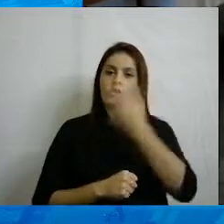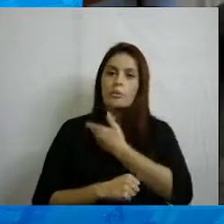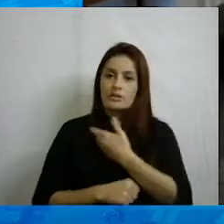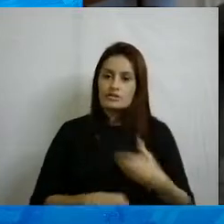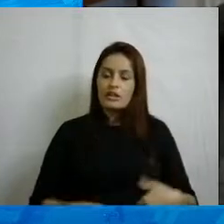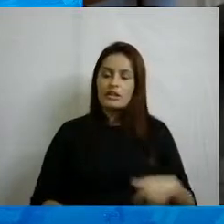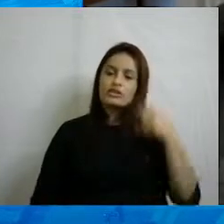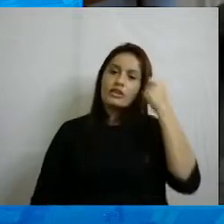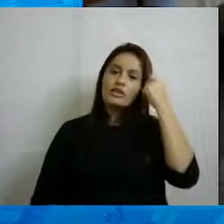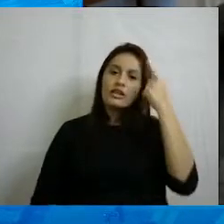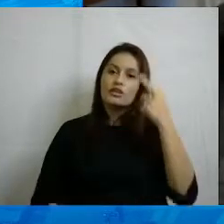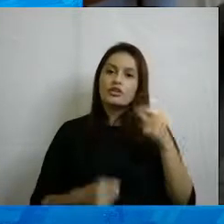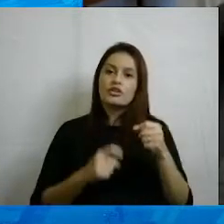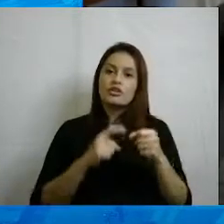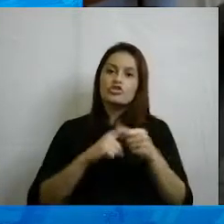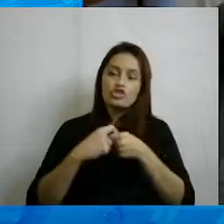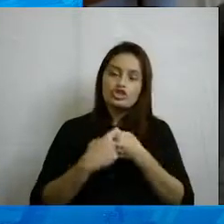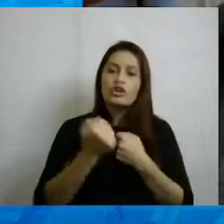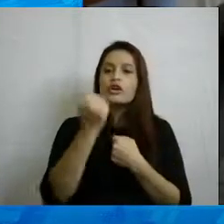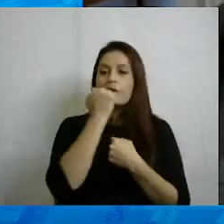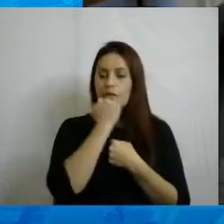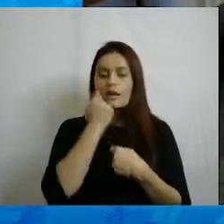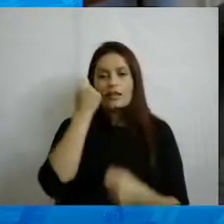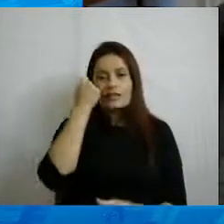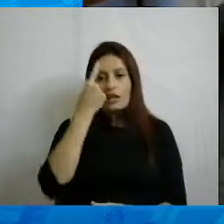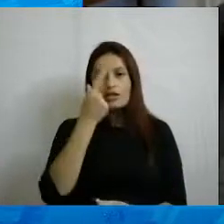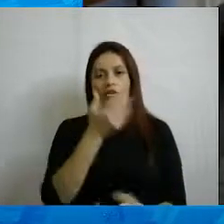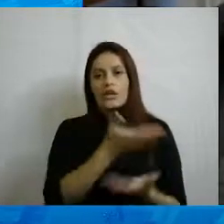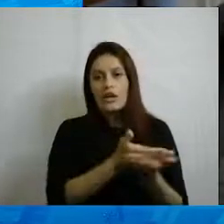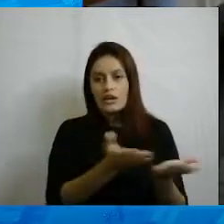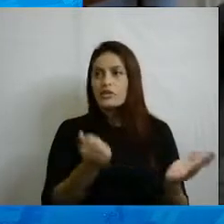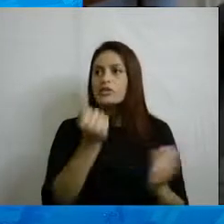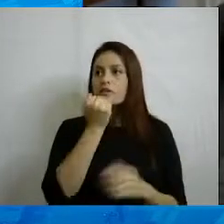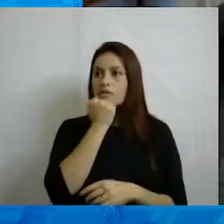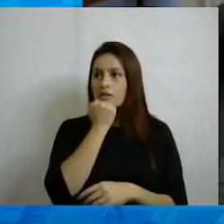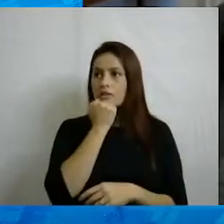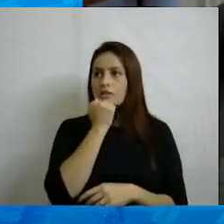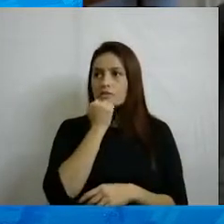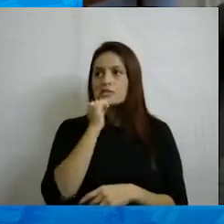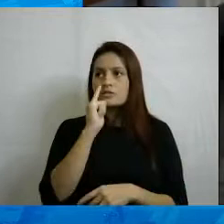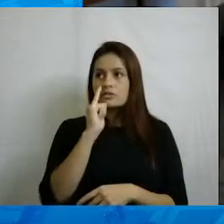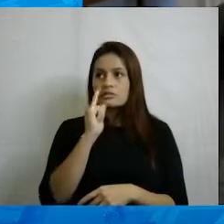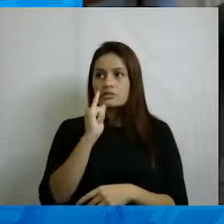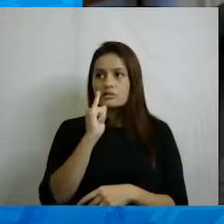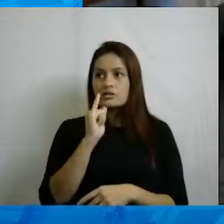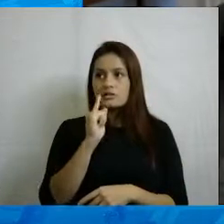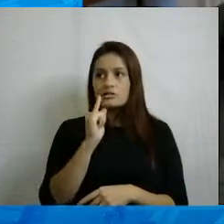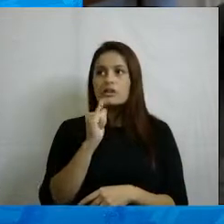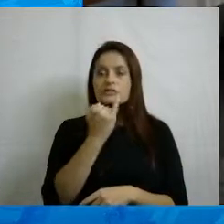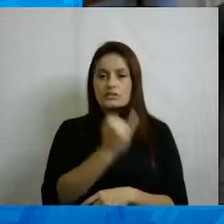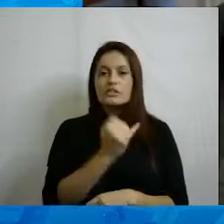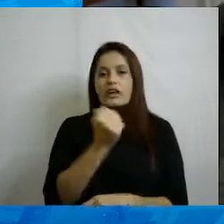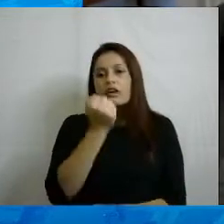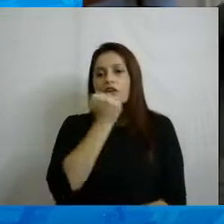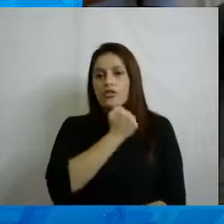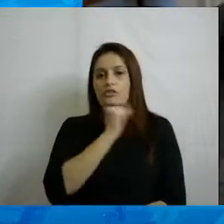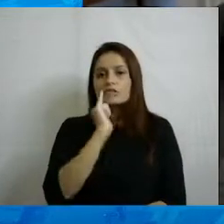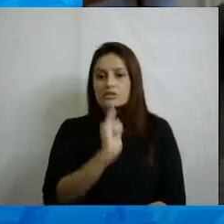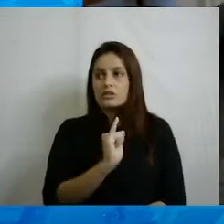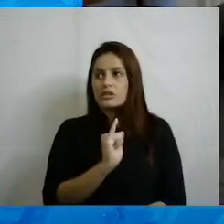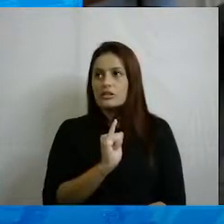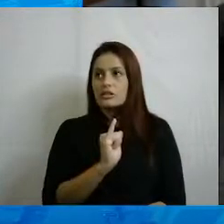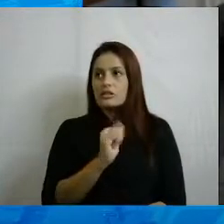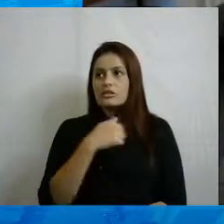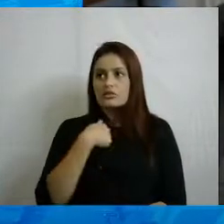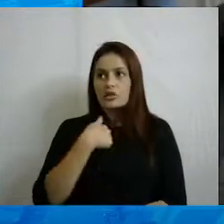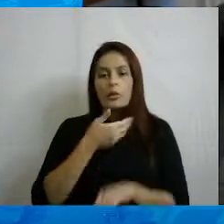que asumir si mis socias se equivocan o no, o cometen un error. No me importa, coloco el pecho ante la fala. Se equivocaron. Pido disculpas